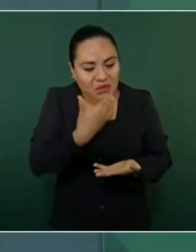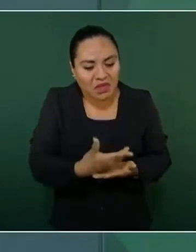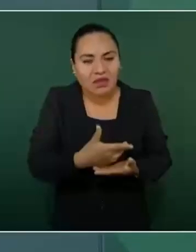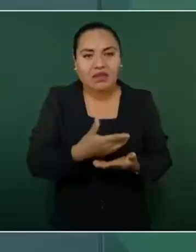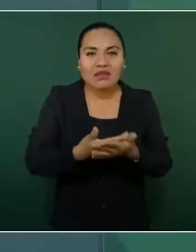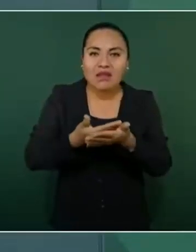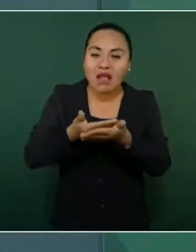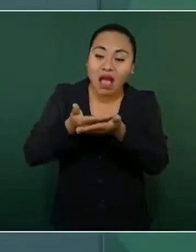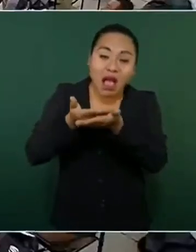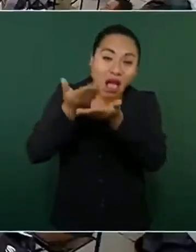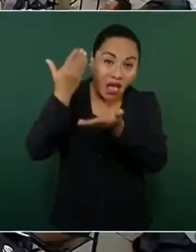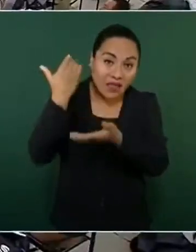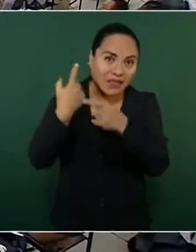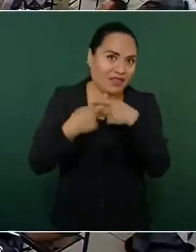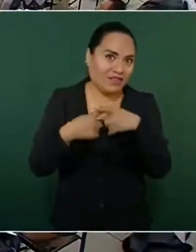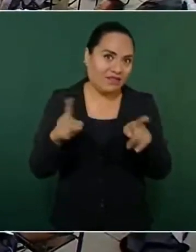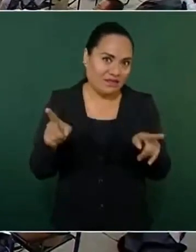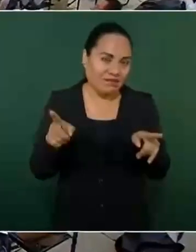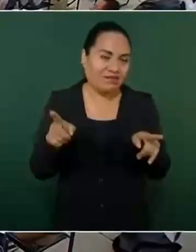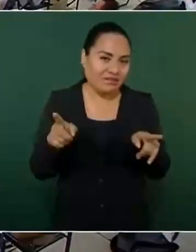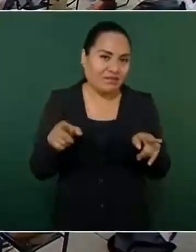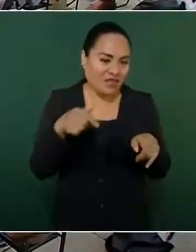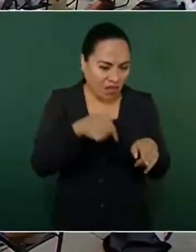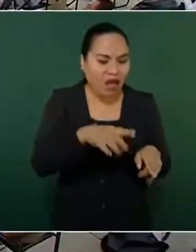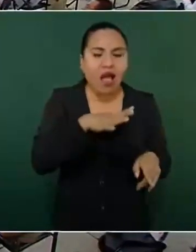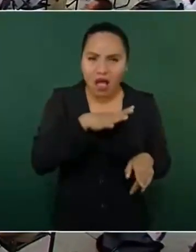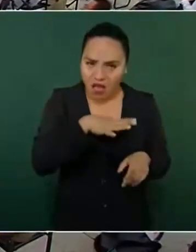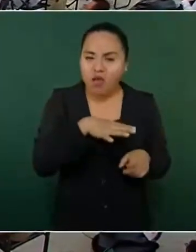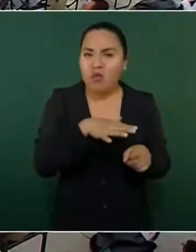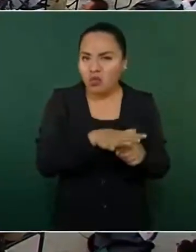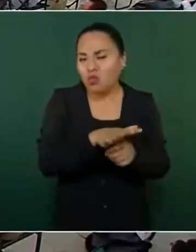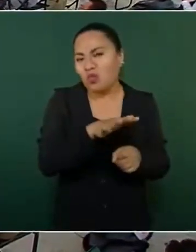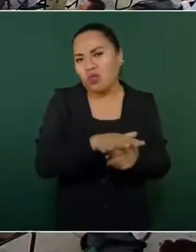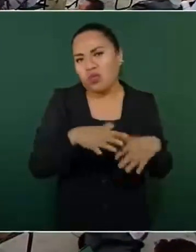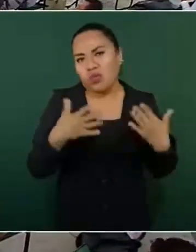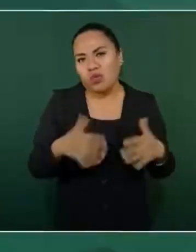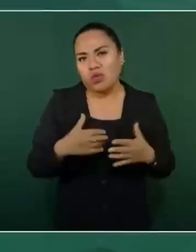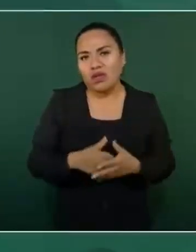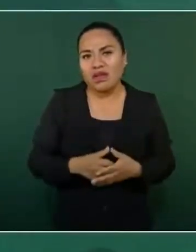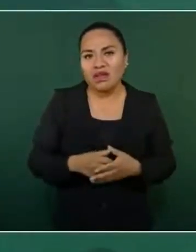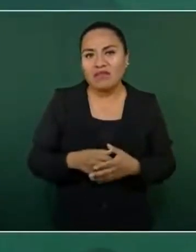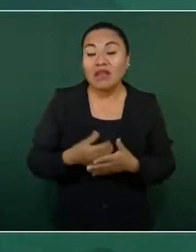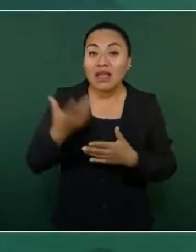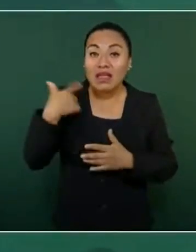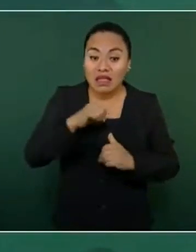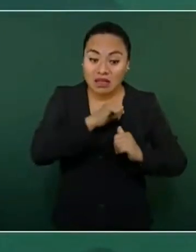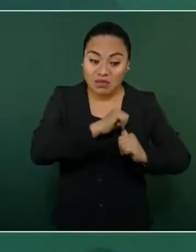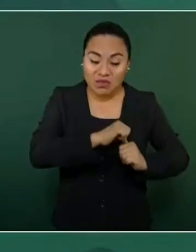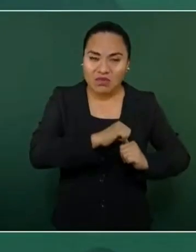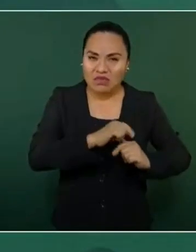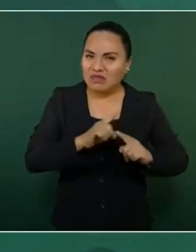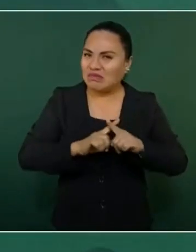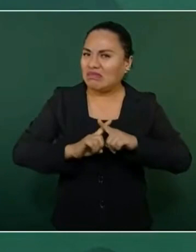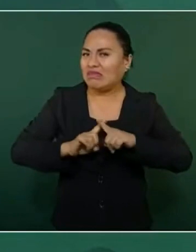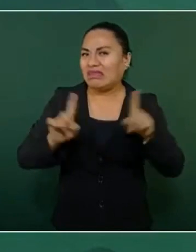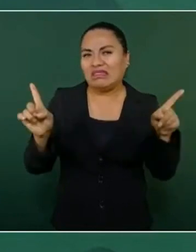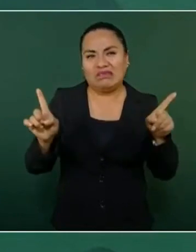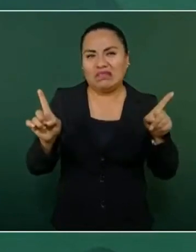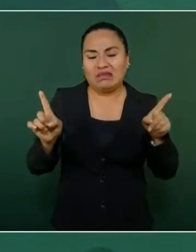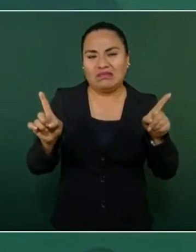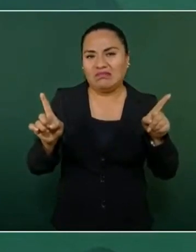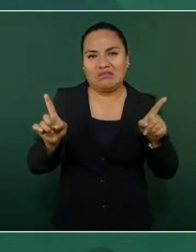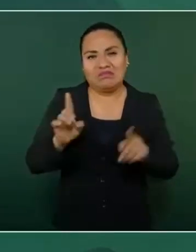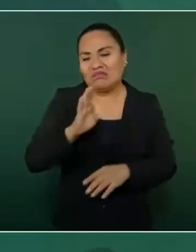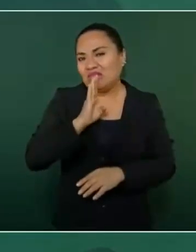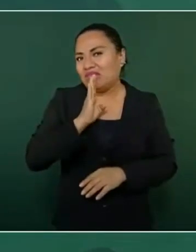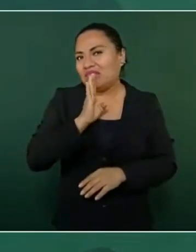Antes, a lo mejor, como había el mal ejemplo de las autoridades que se robaban el dinero,